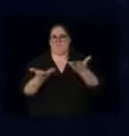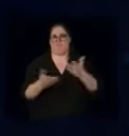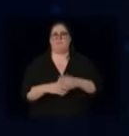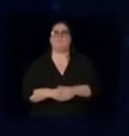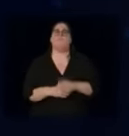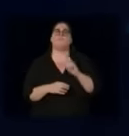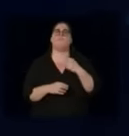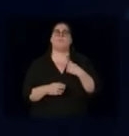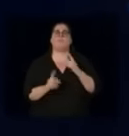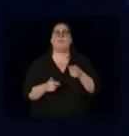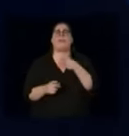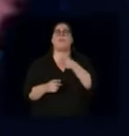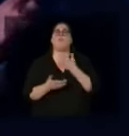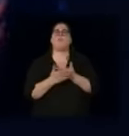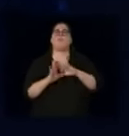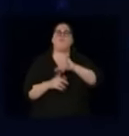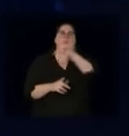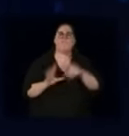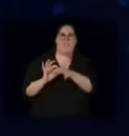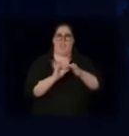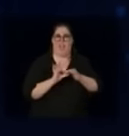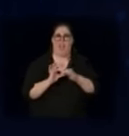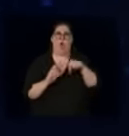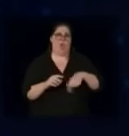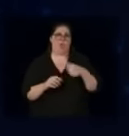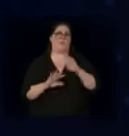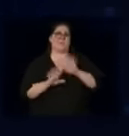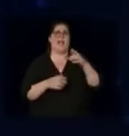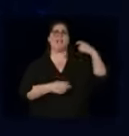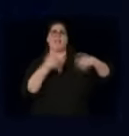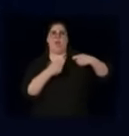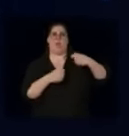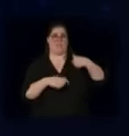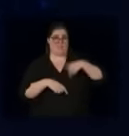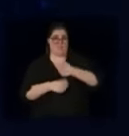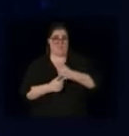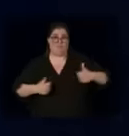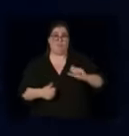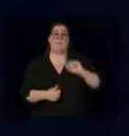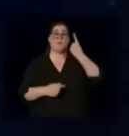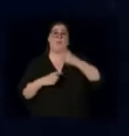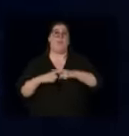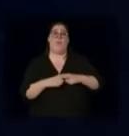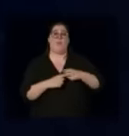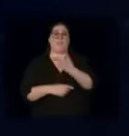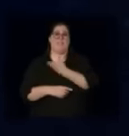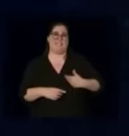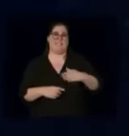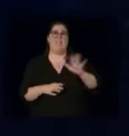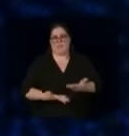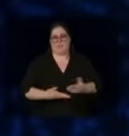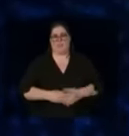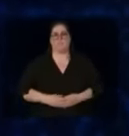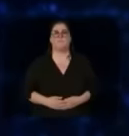segundo bloque fue mucho más estático. Entonces, ahora, en este último tramo, se espera que sí, que tengan un